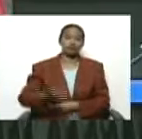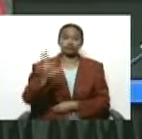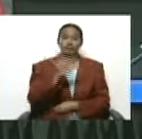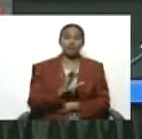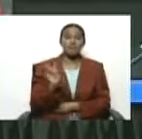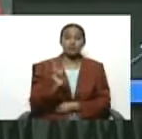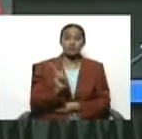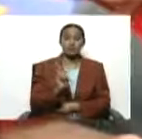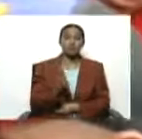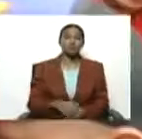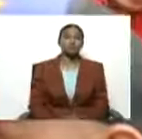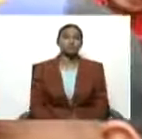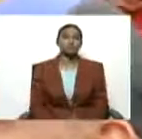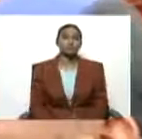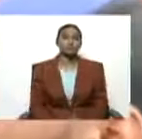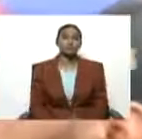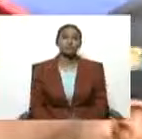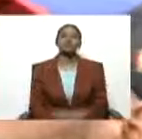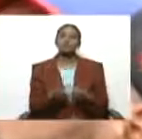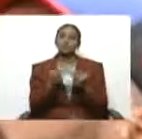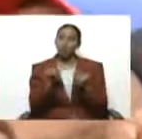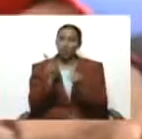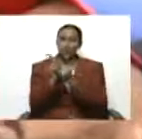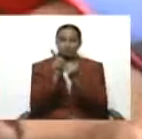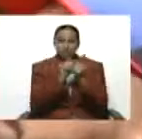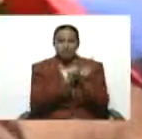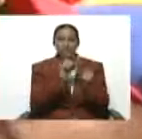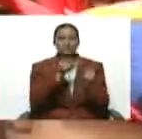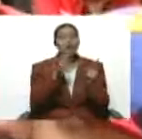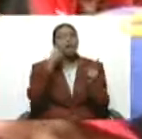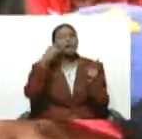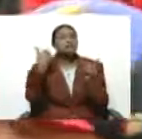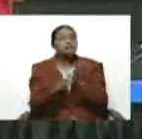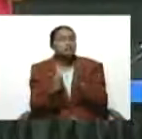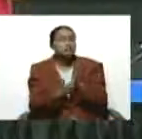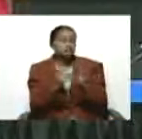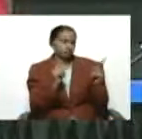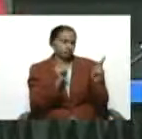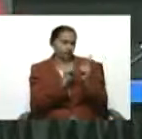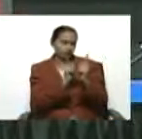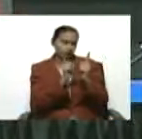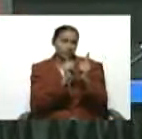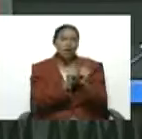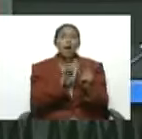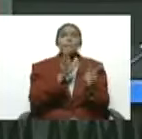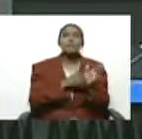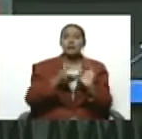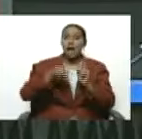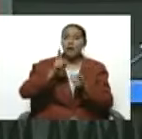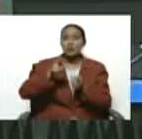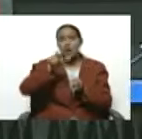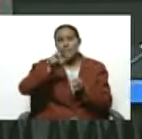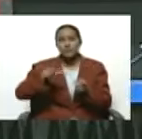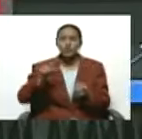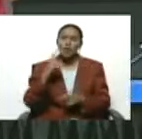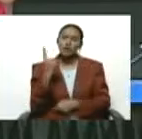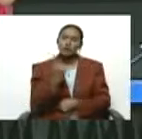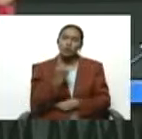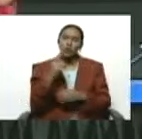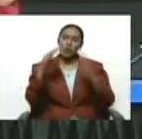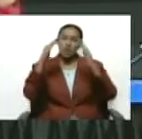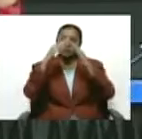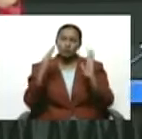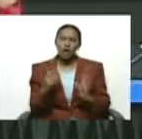llegar a todos los hermanos, todas las hermanas, que por alguna circunstancia están solos en su casa, pero no llegarles